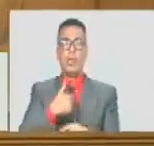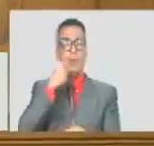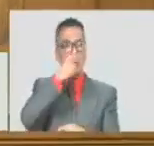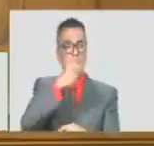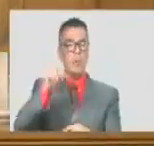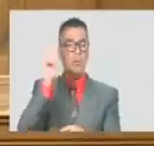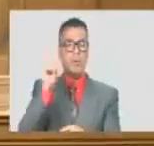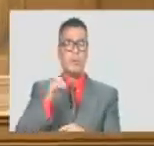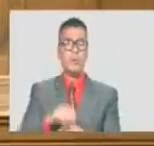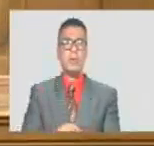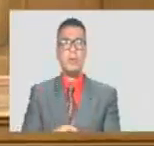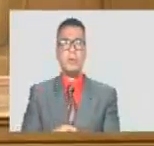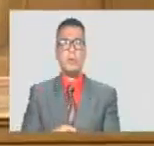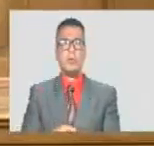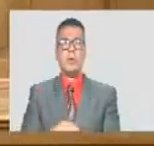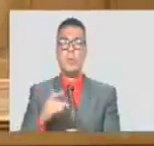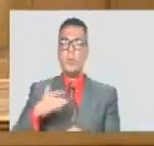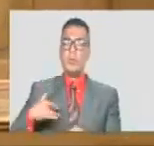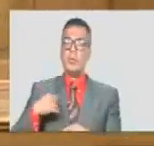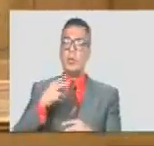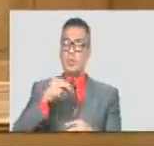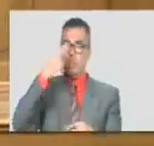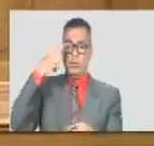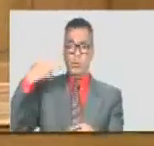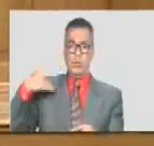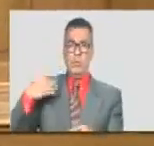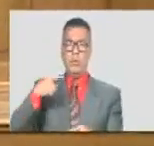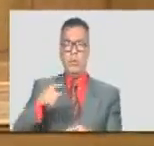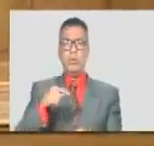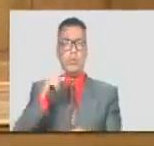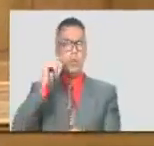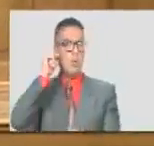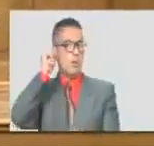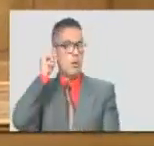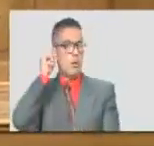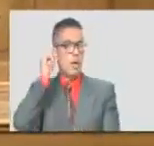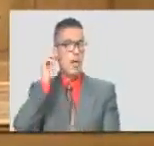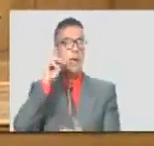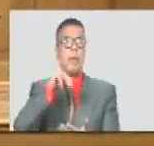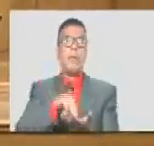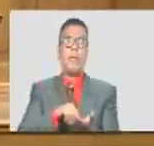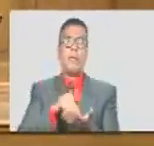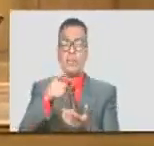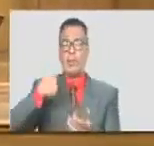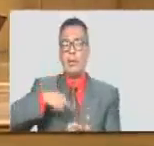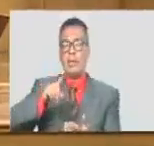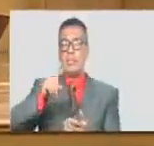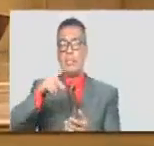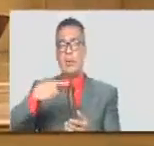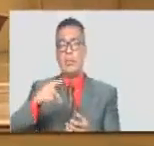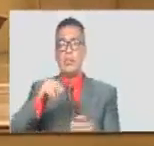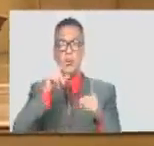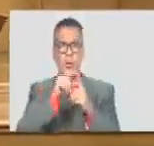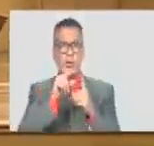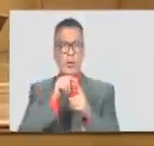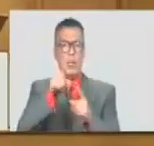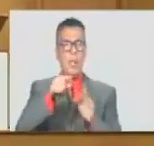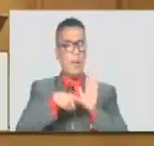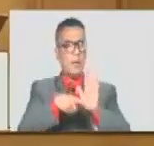de Venezuela, me siento muy honrada como mujer mirandina de tener este derecho de palabra